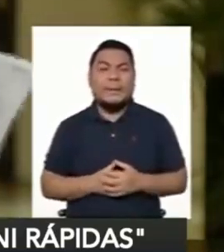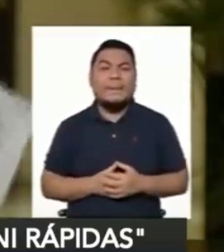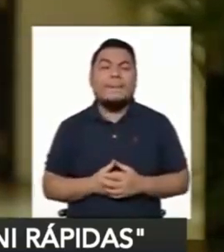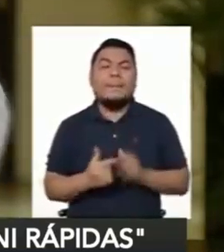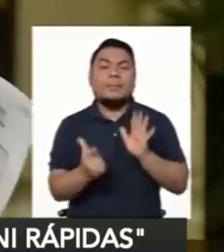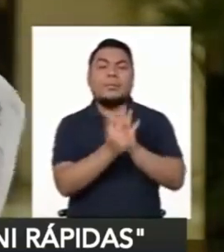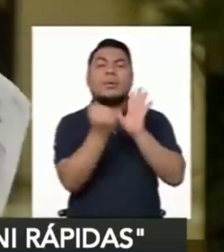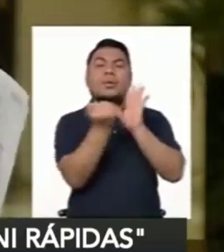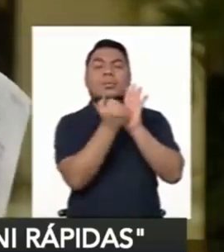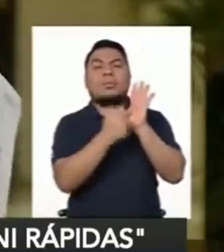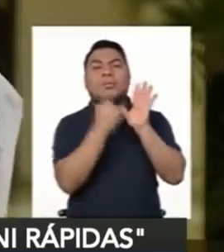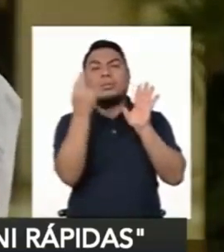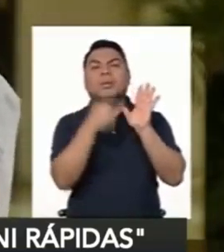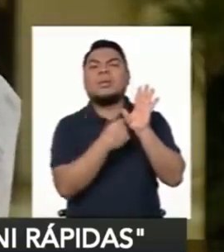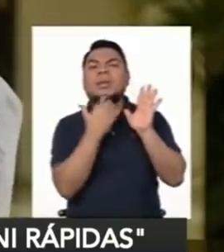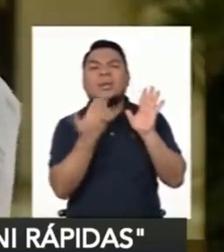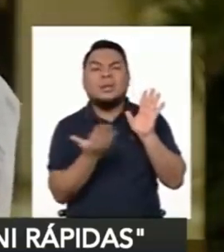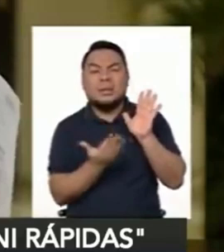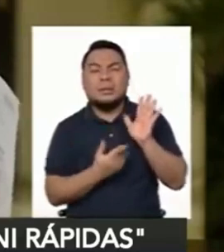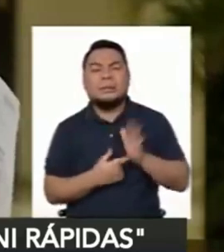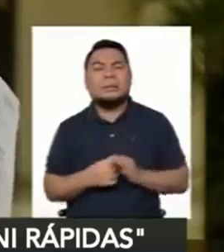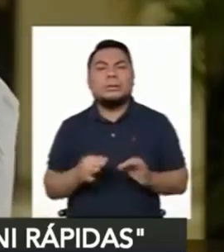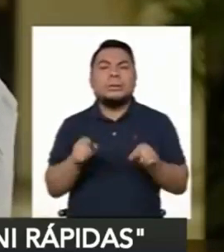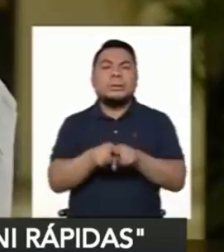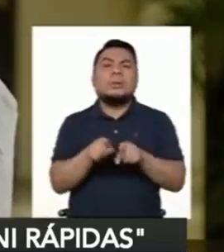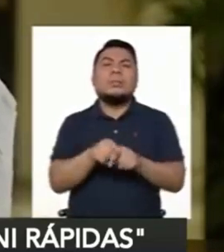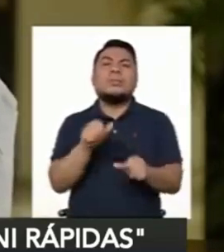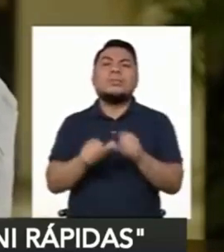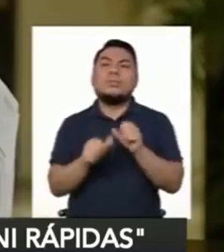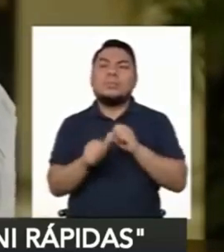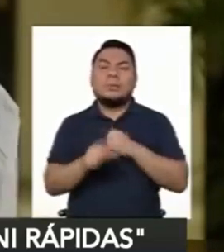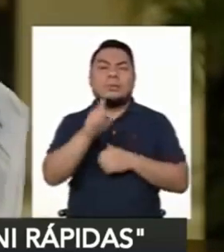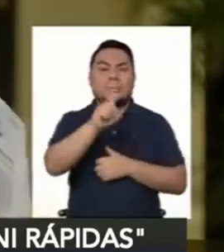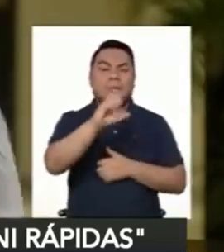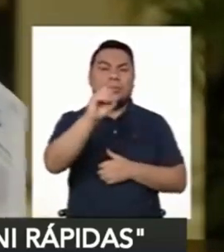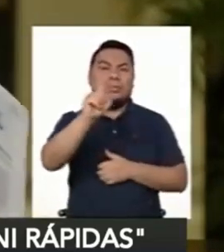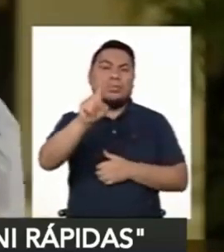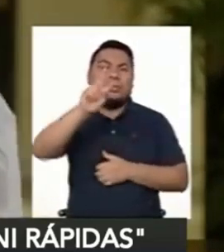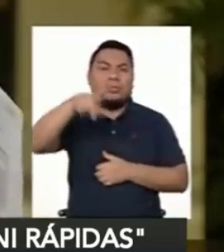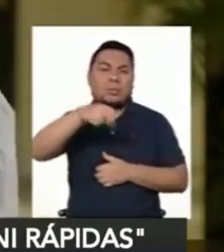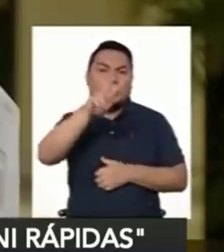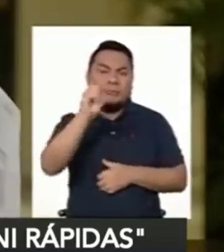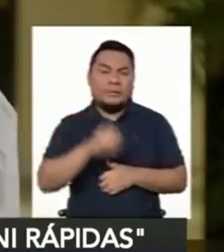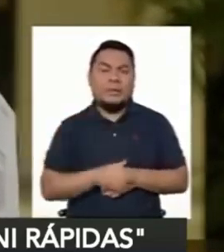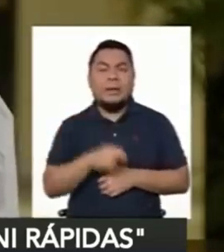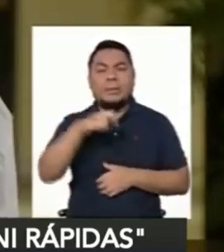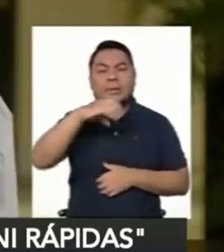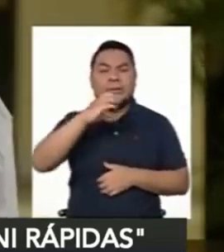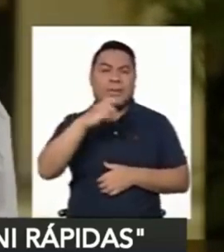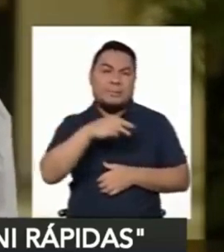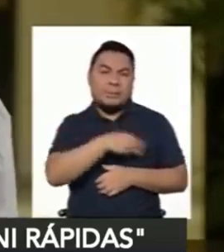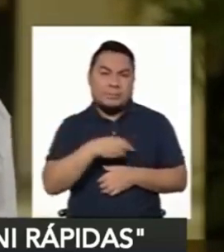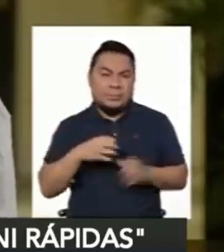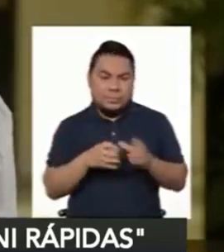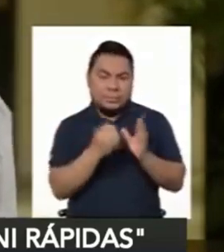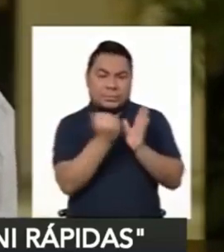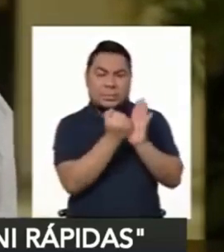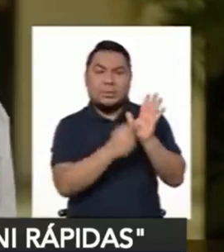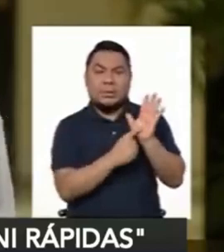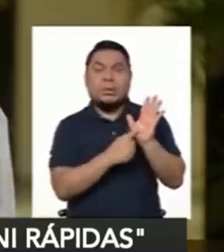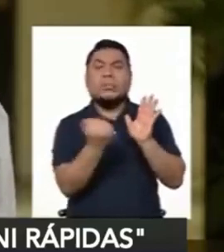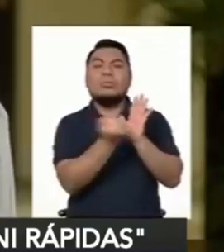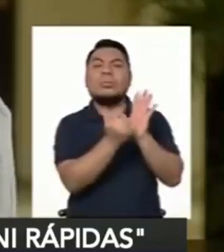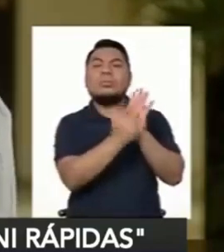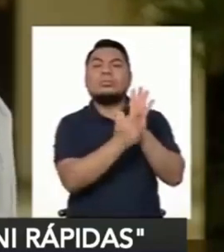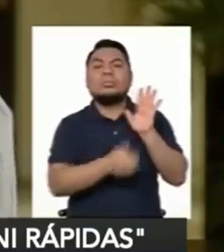Un decreto supremo es exactamente el número 101-2020, PCM. Es el